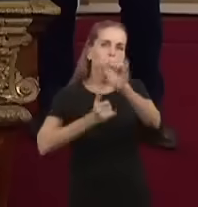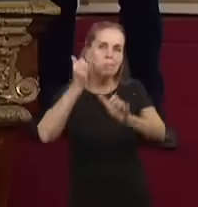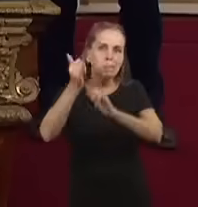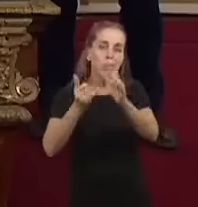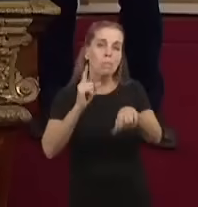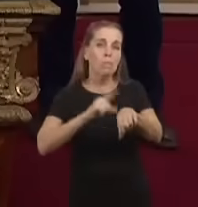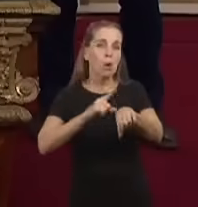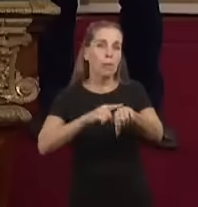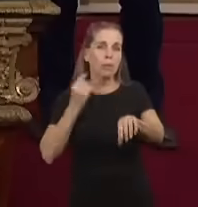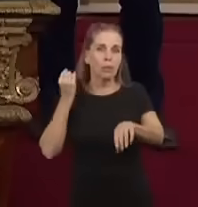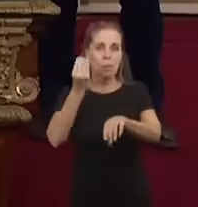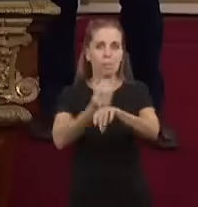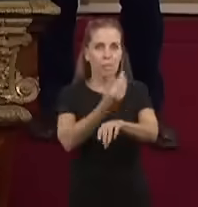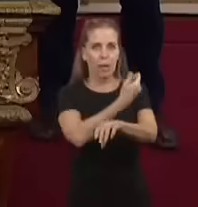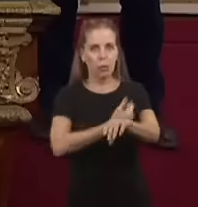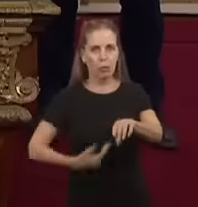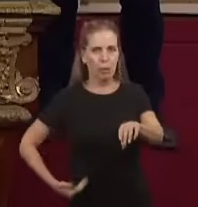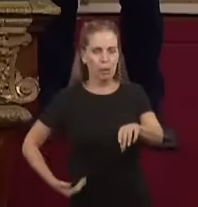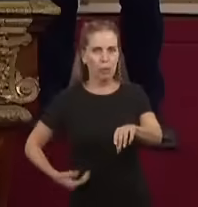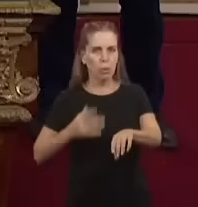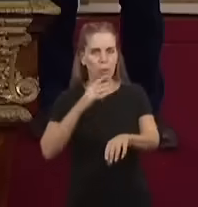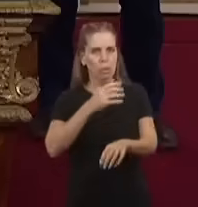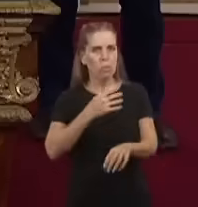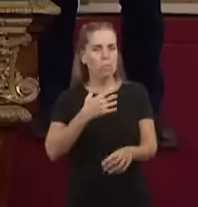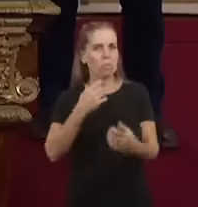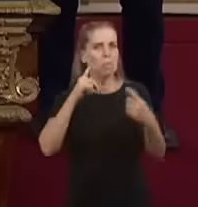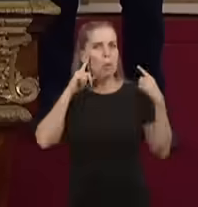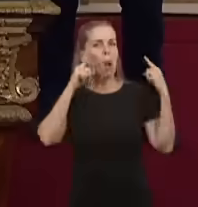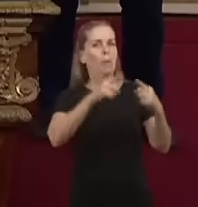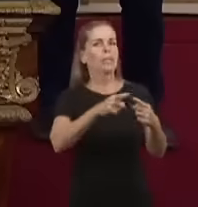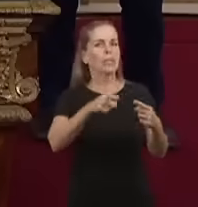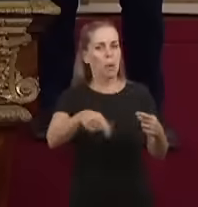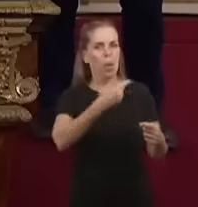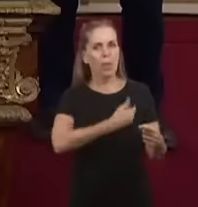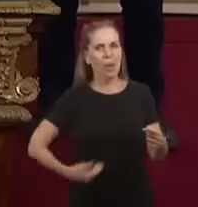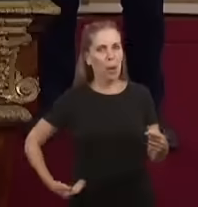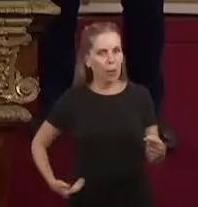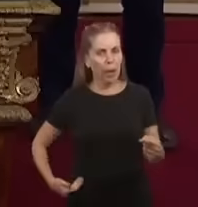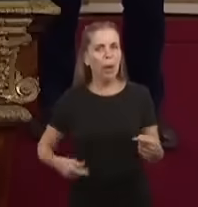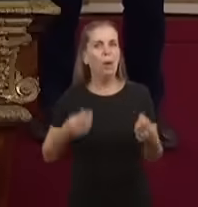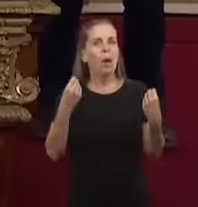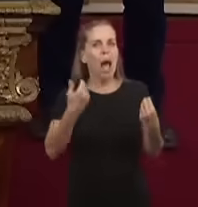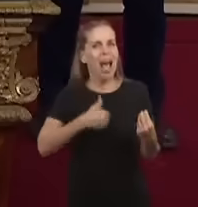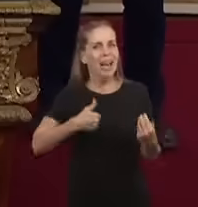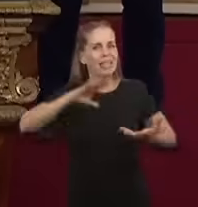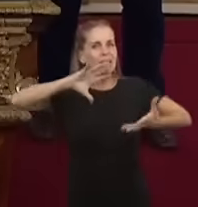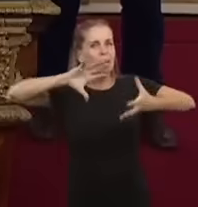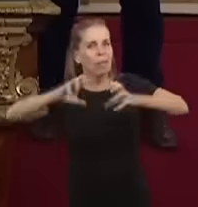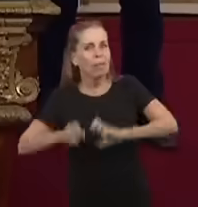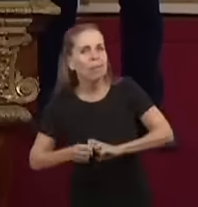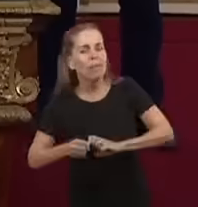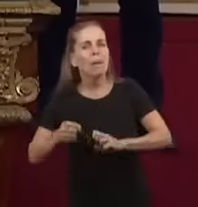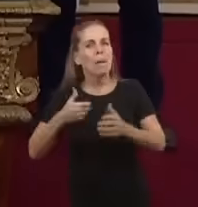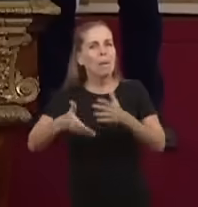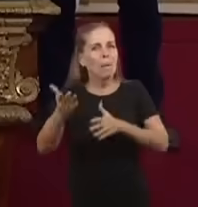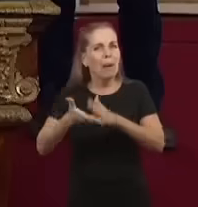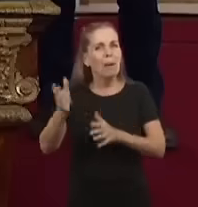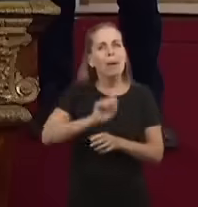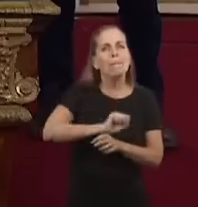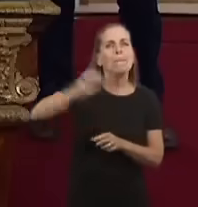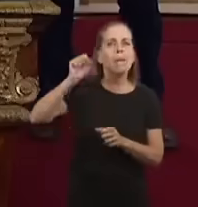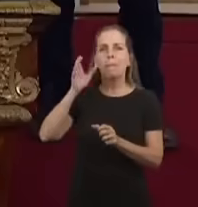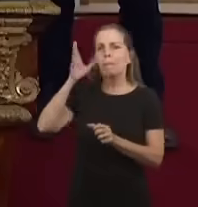el enorme desafío de conducir nuestra nación encontramos un país quebrado y al borde de una hiperinflación teníamos un déficit